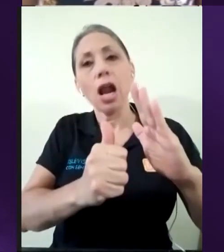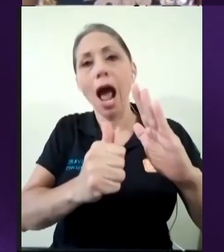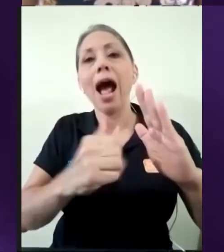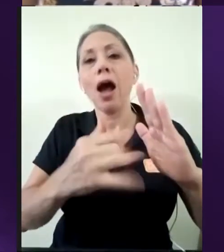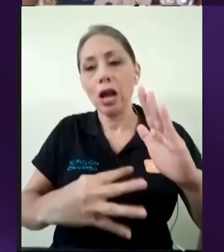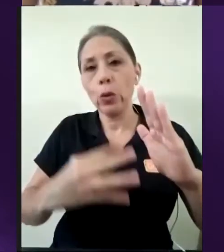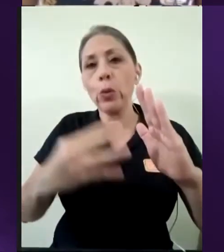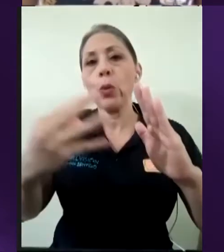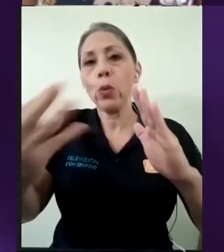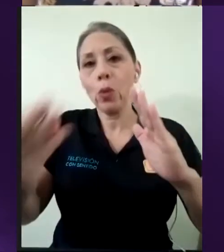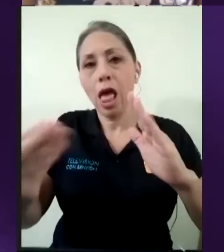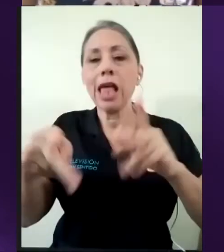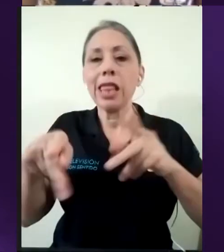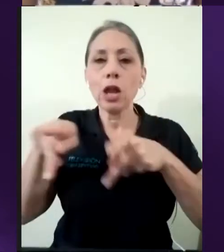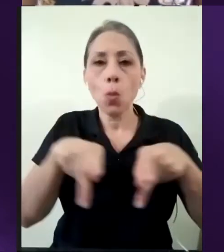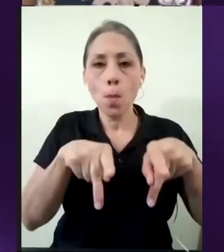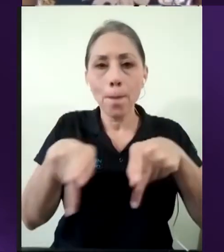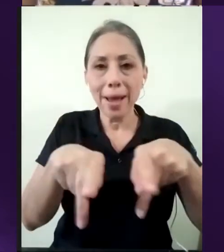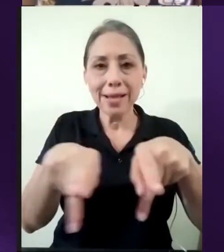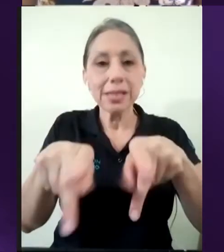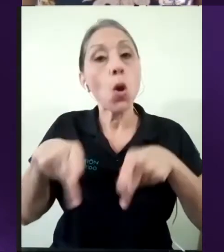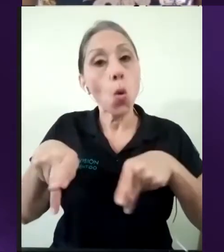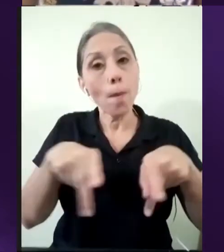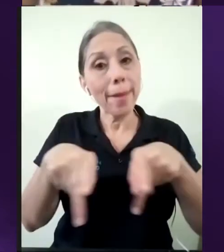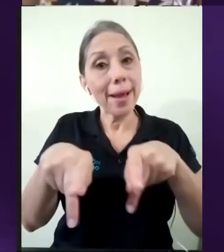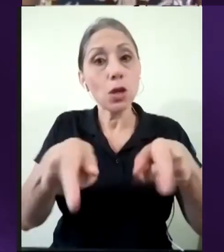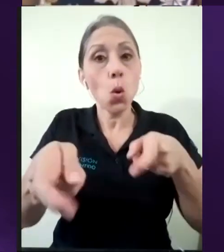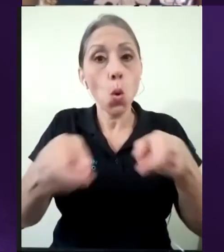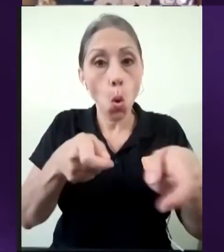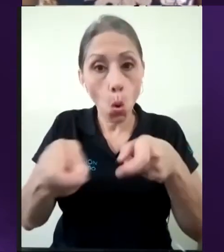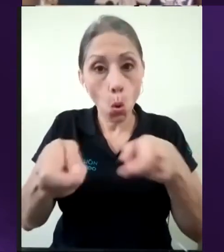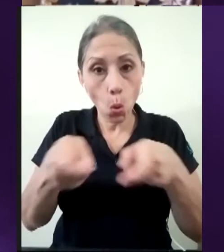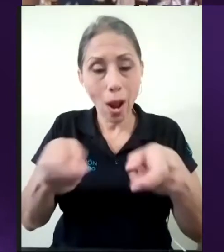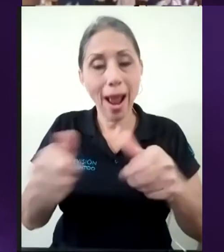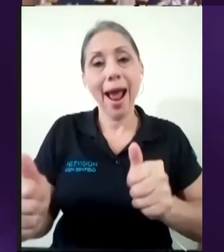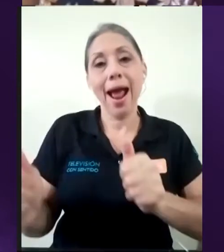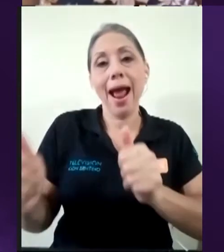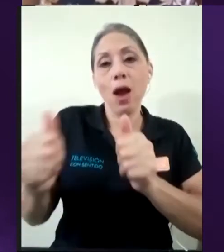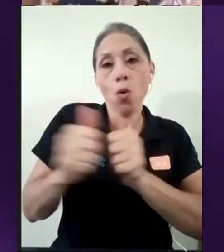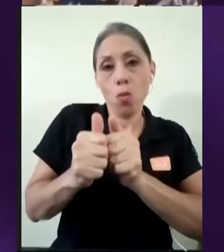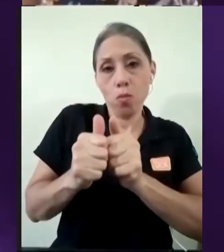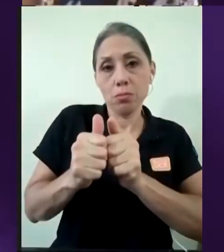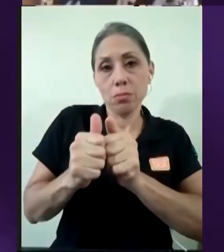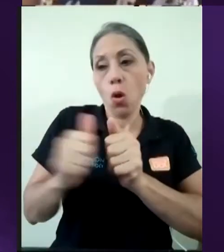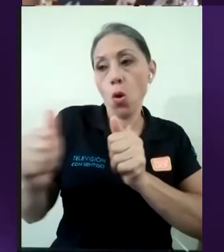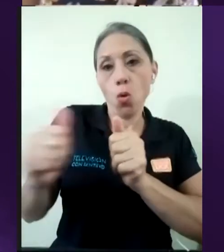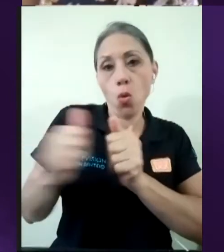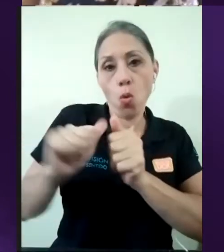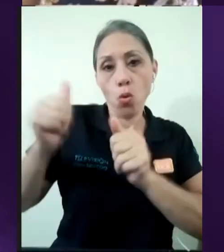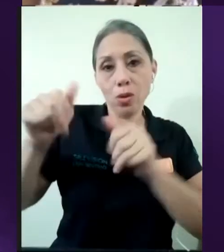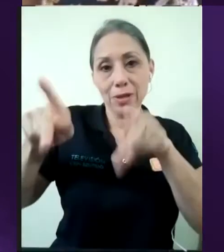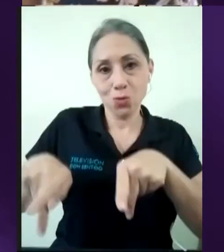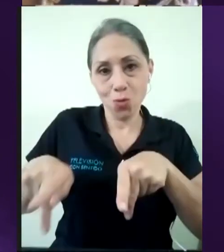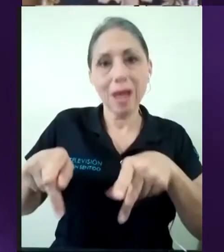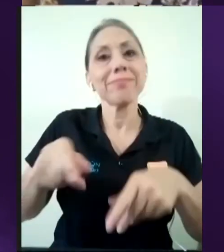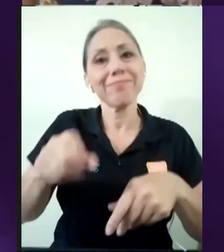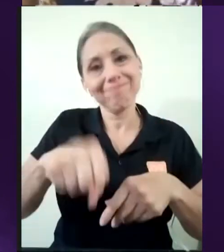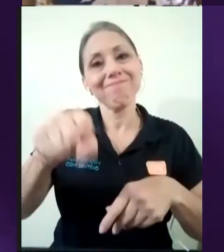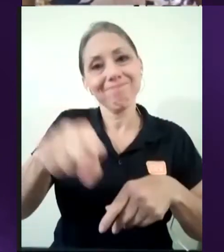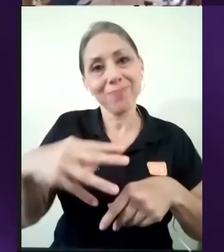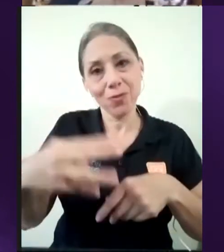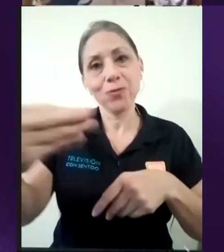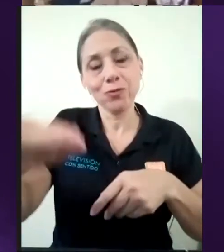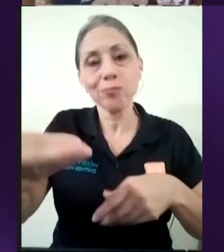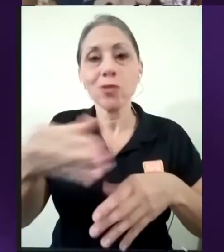paseo además sea controlado y acompañado por otra persona, lo estamos recomendando. Una medida que